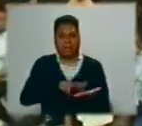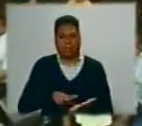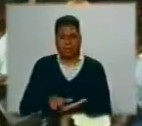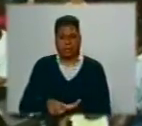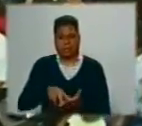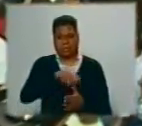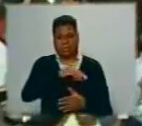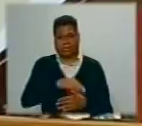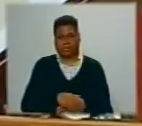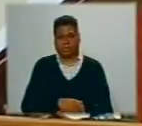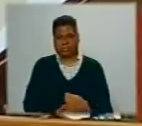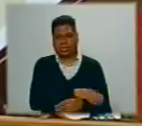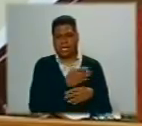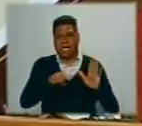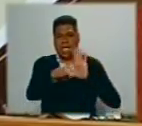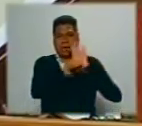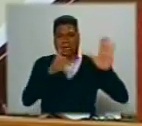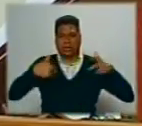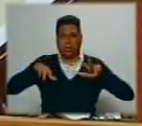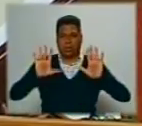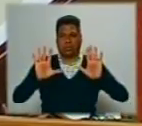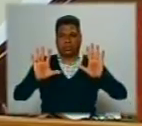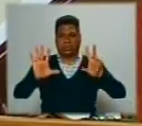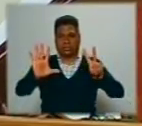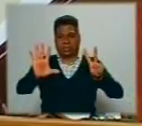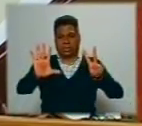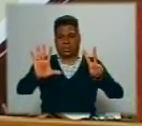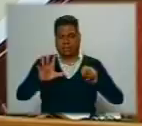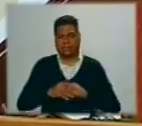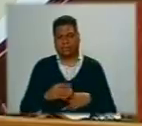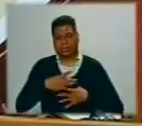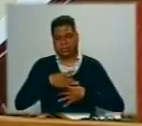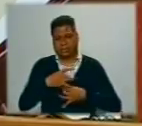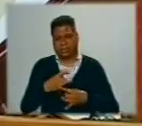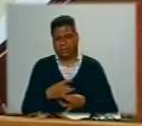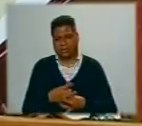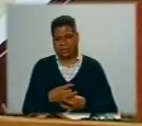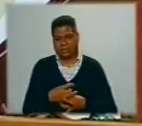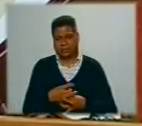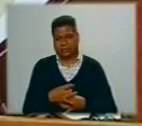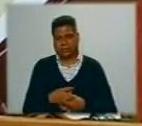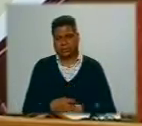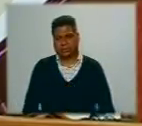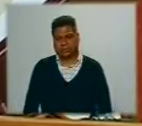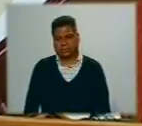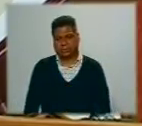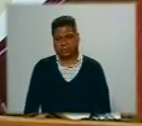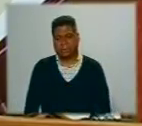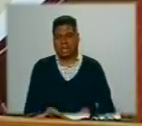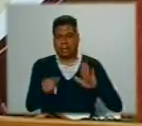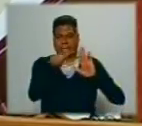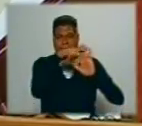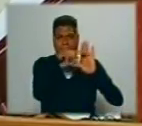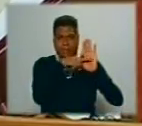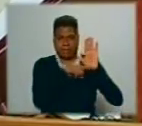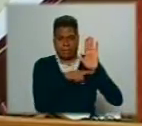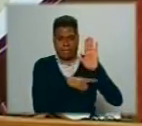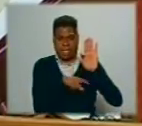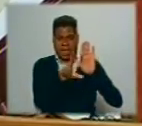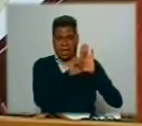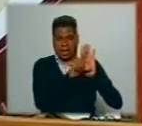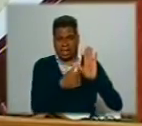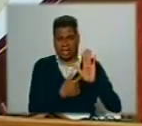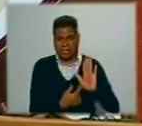Siguiente. Artículo 7, orden público, interés general y social. Las disposiciones de la presente ley constitucional son